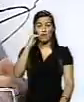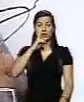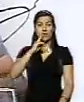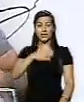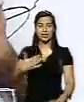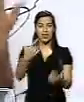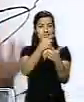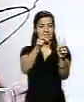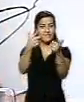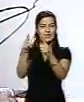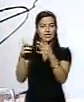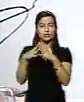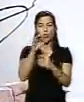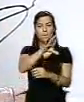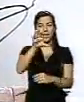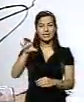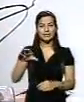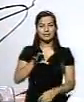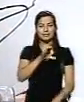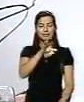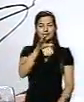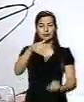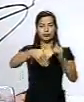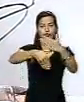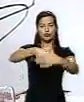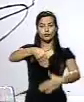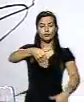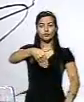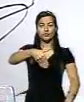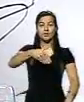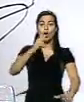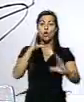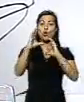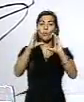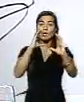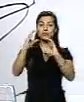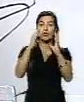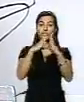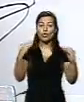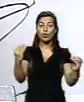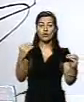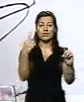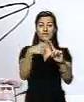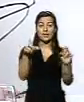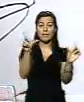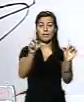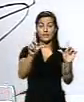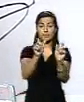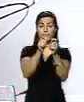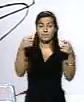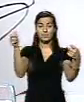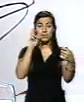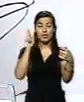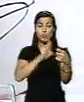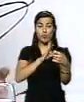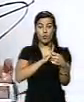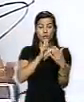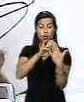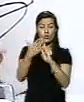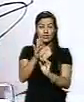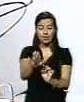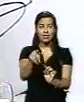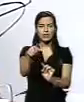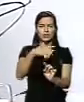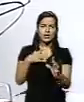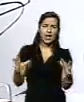liberar y hacer que esos pueblos se liberaran. La comunicación de los medios comunitarios alternativos pretende eso, ¿no? La